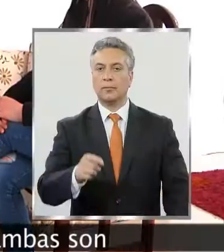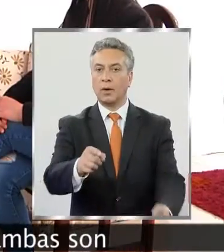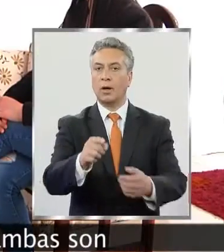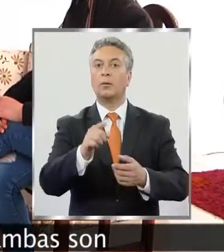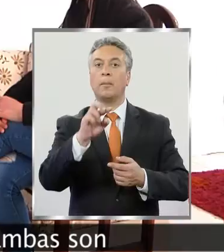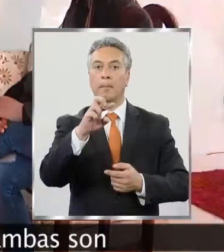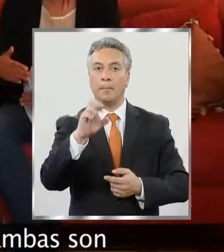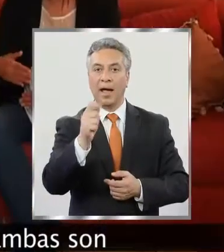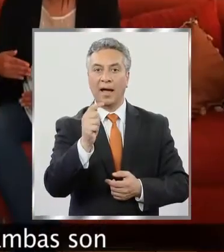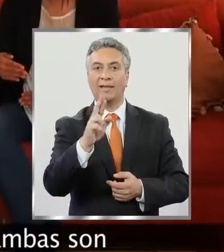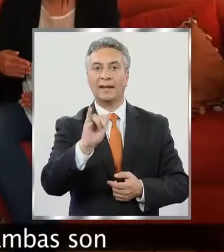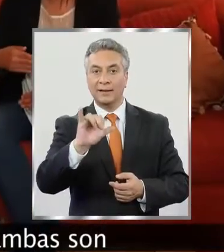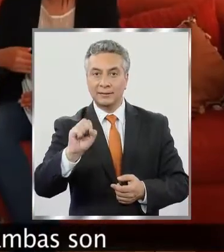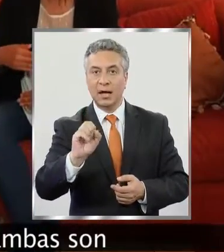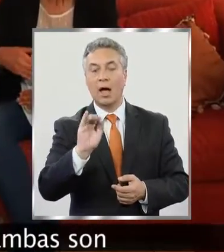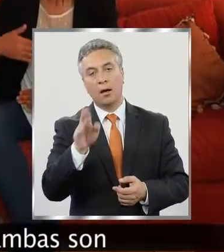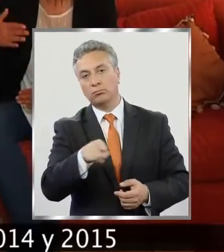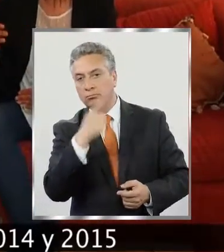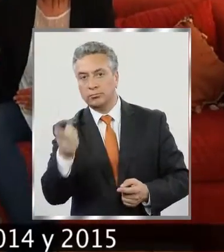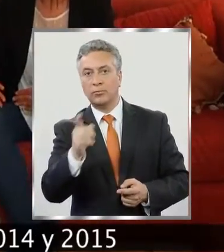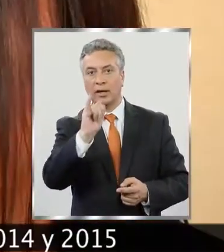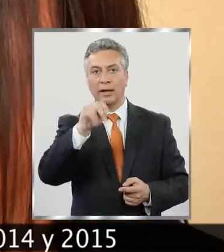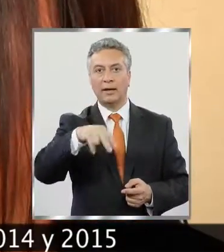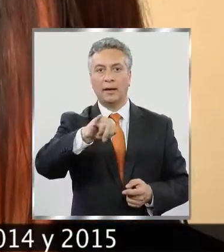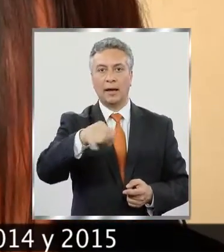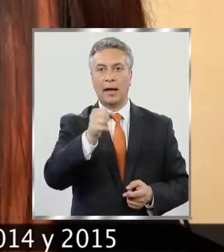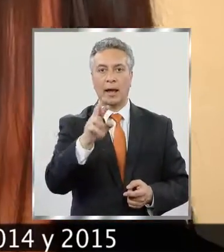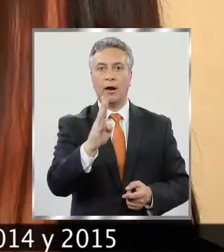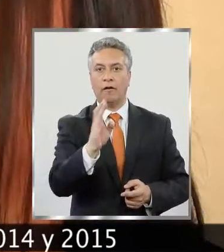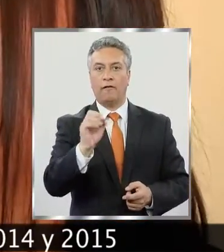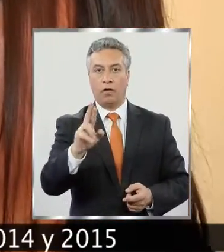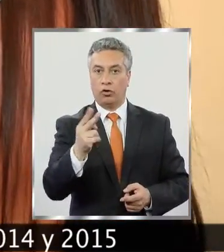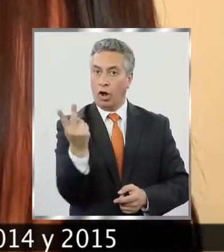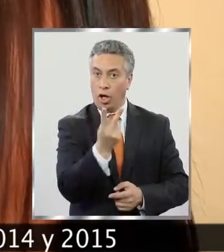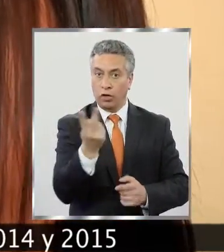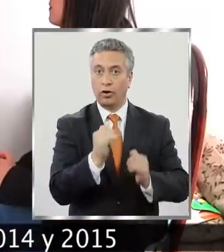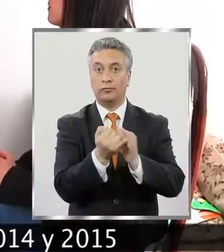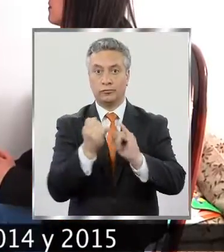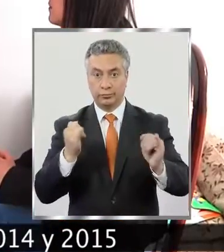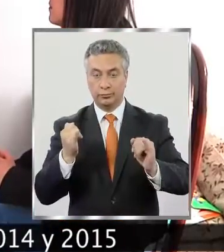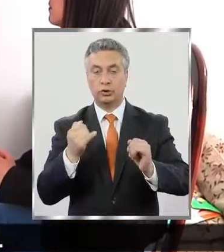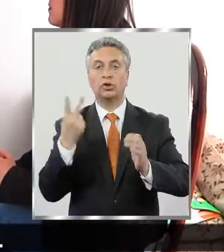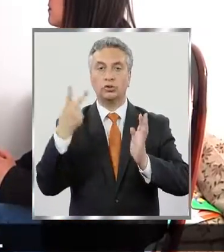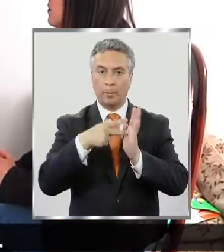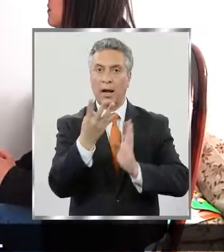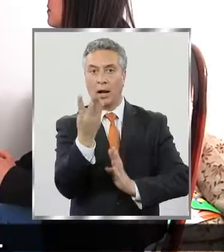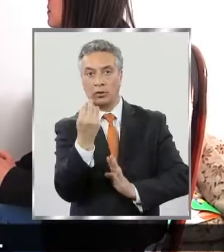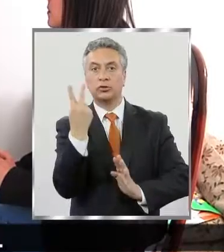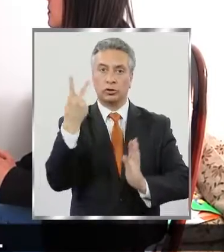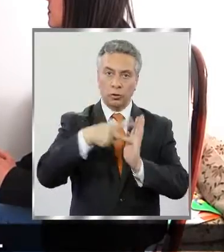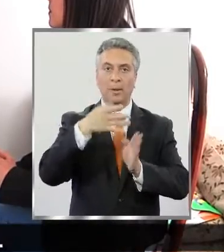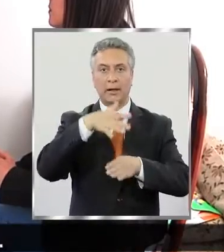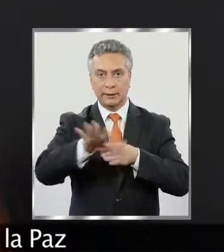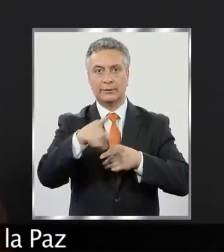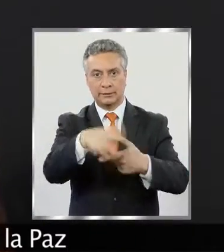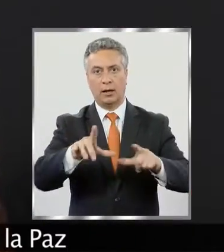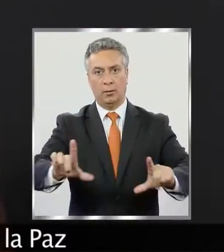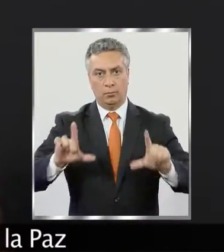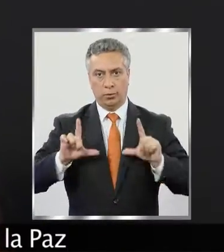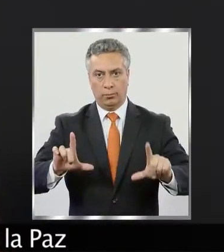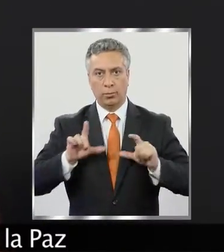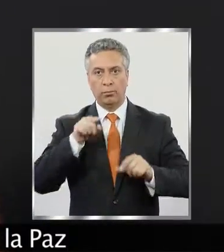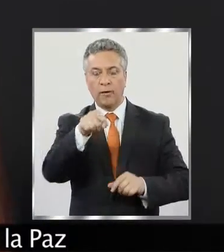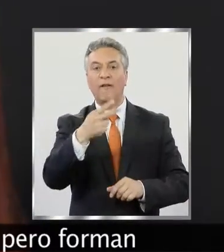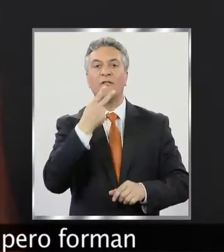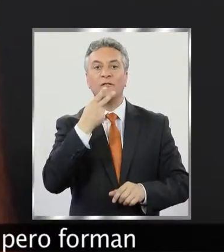Son Patricia e Ingerborg. Ambas son ingenieras, egresaron en el 2014 y 2015 respectivamente. Viven en